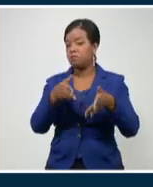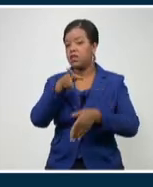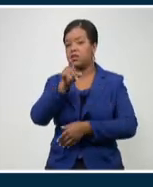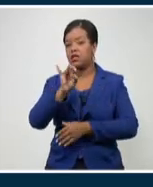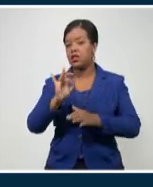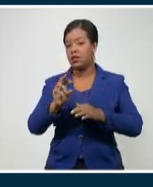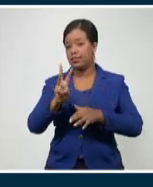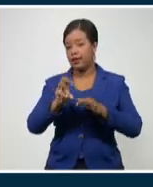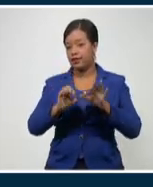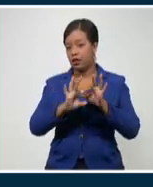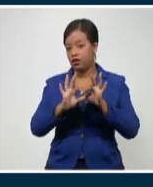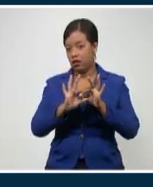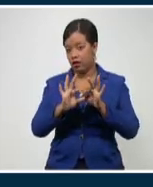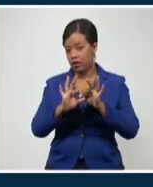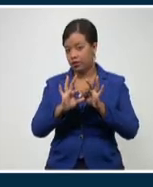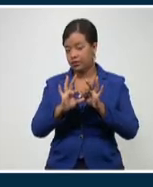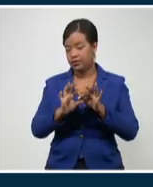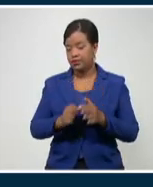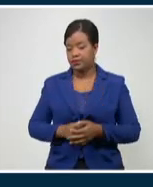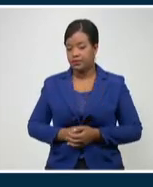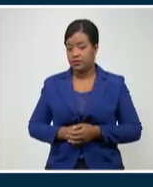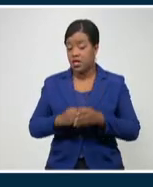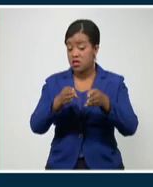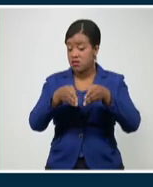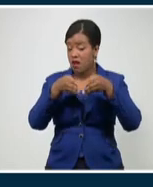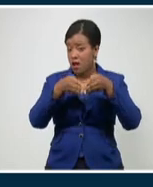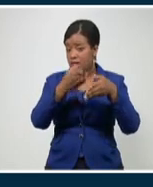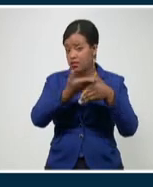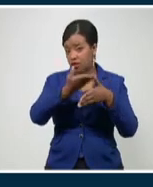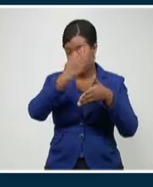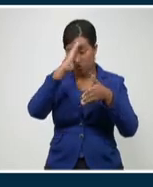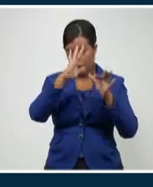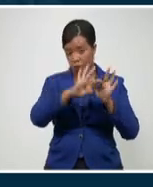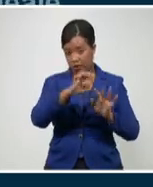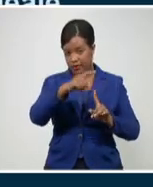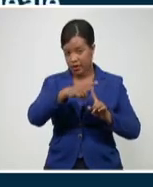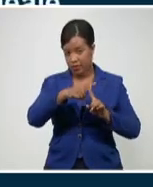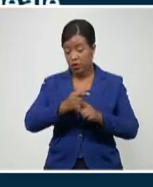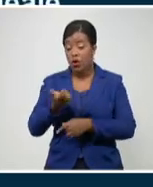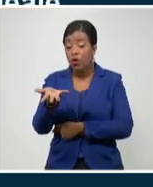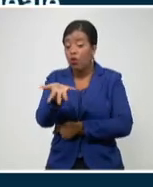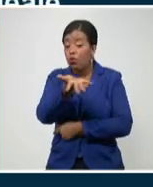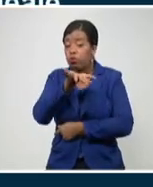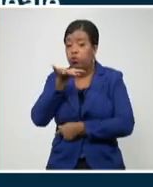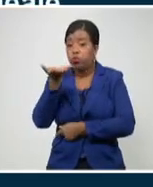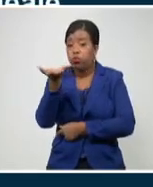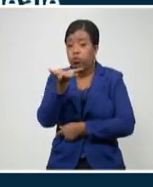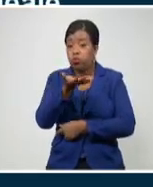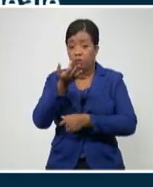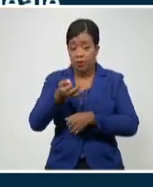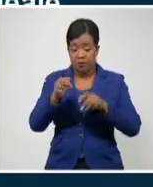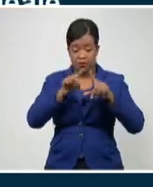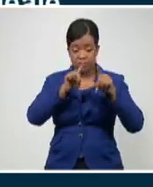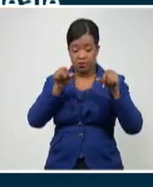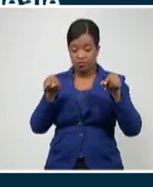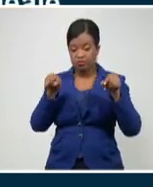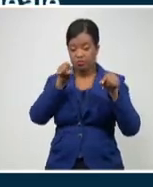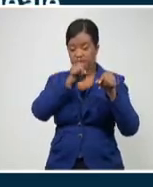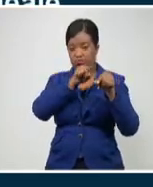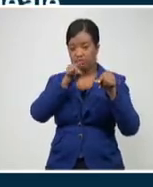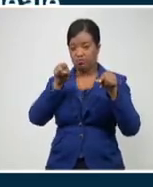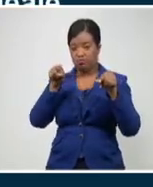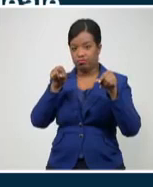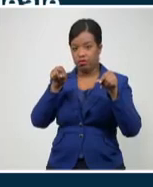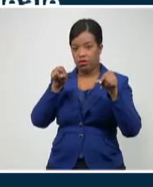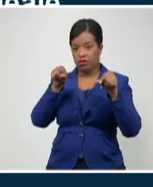hasta 32 grados en Granma, Santiago de Cuba y Guantánamo. Los vientos serán variables débiles, excepto en zonas de la costa norte de la